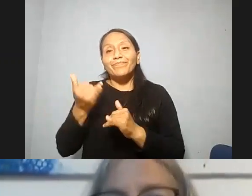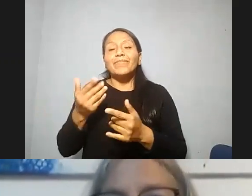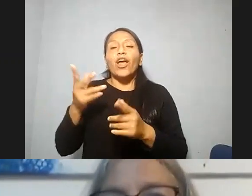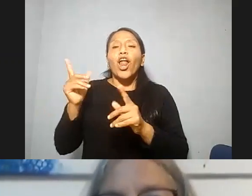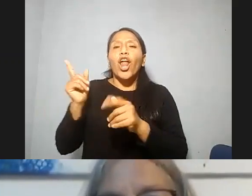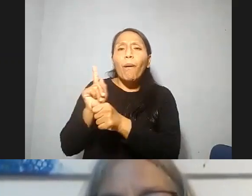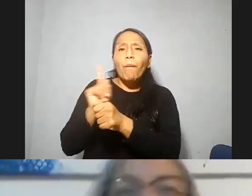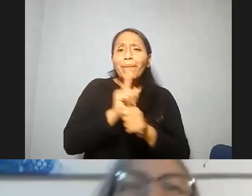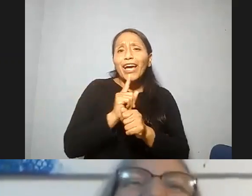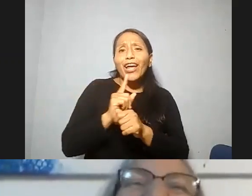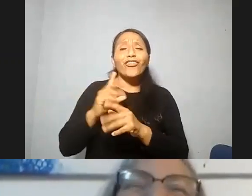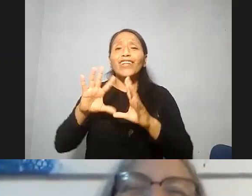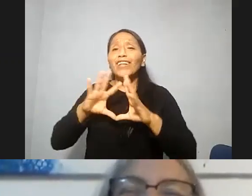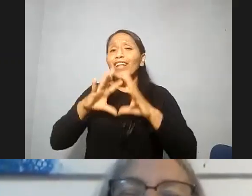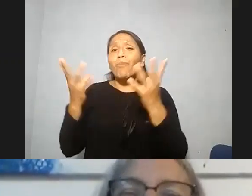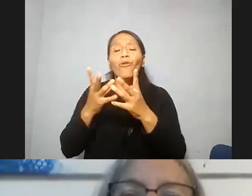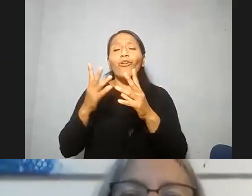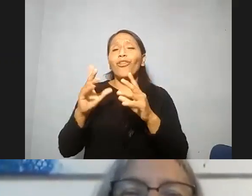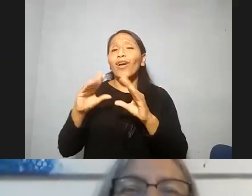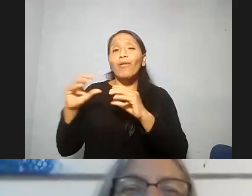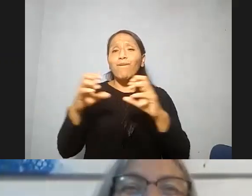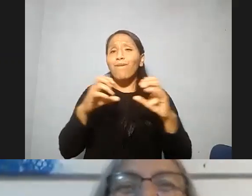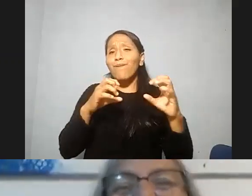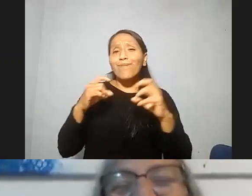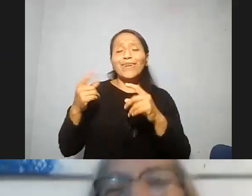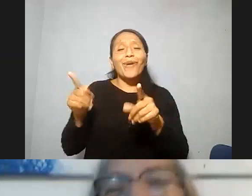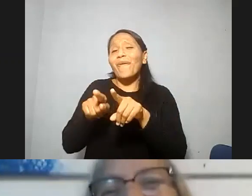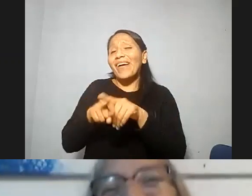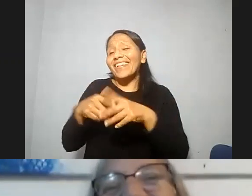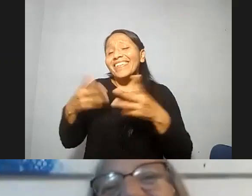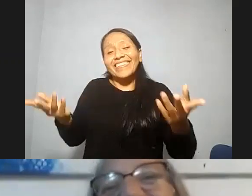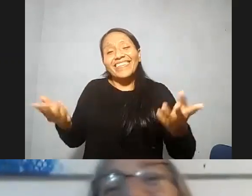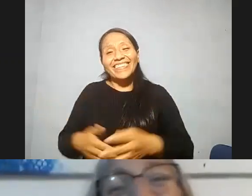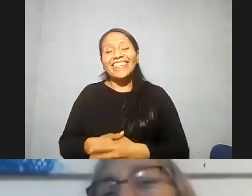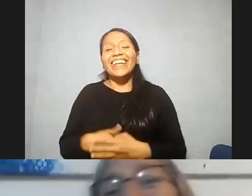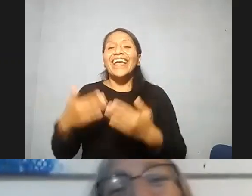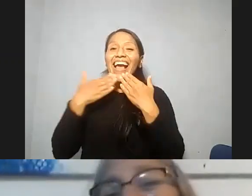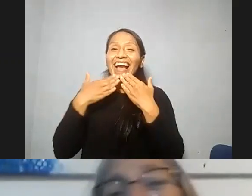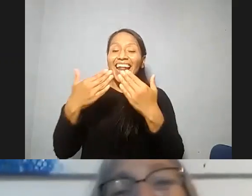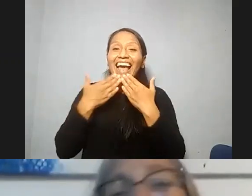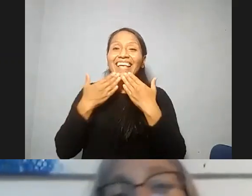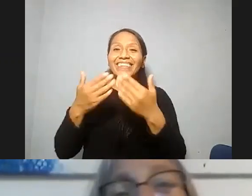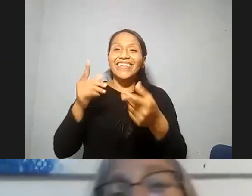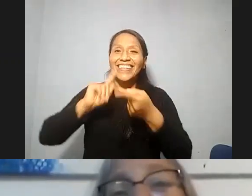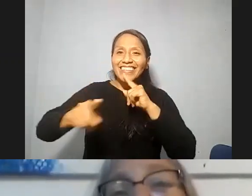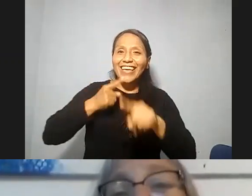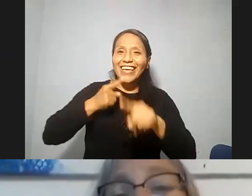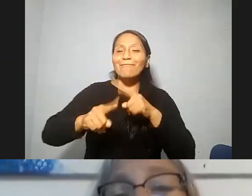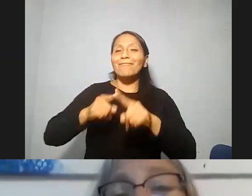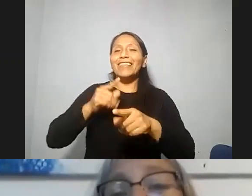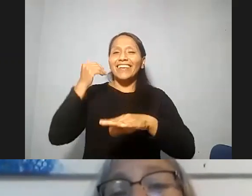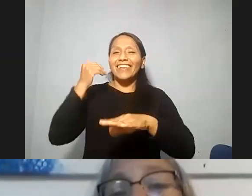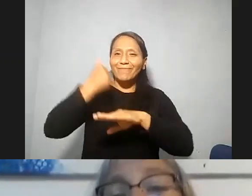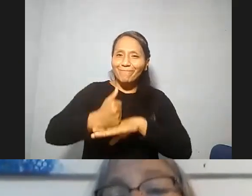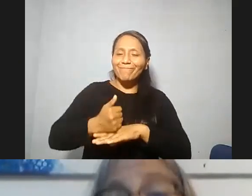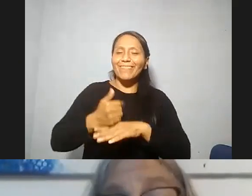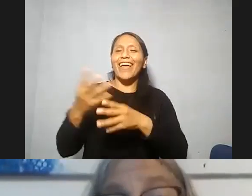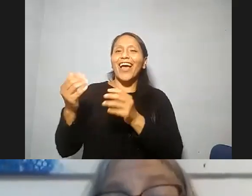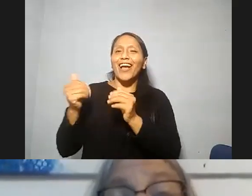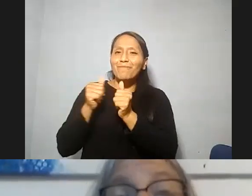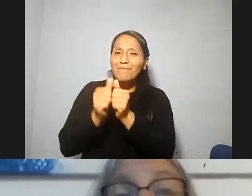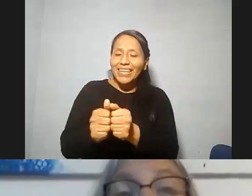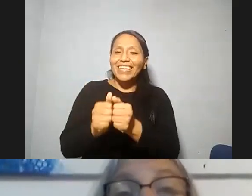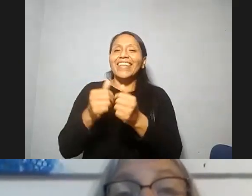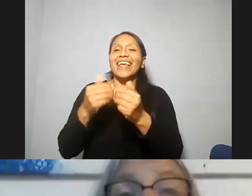mundo ladran igual. Sí. Gracias a las intérpretes que estuvieron ahí acompañando. Gracias a